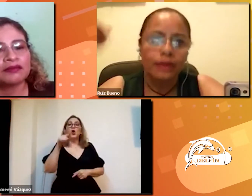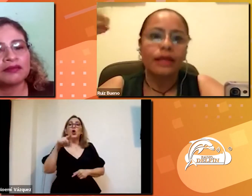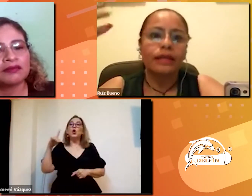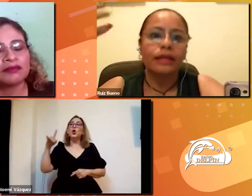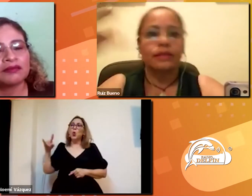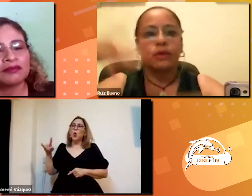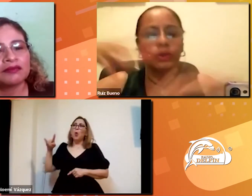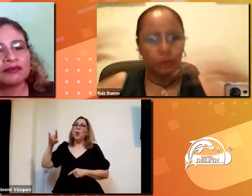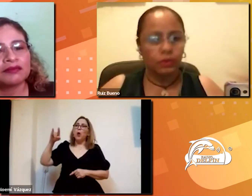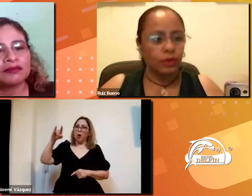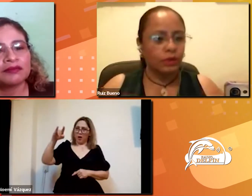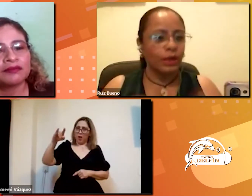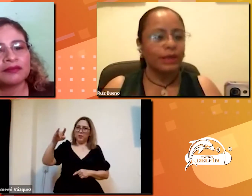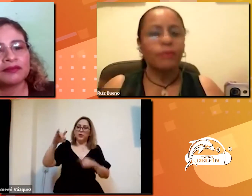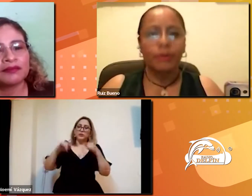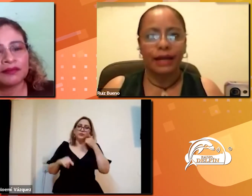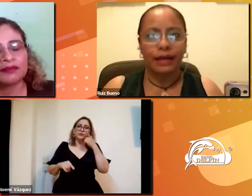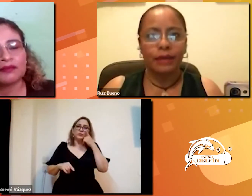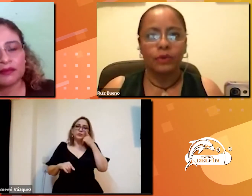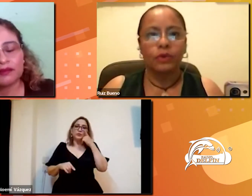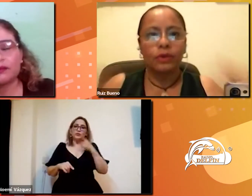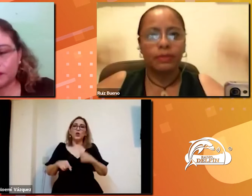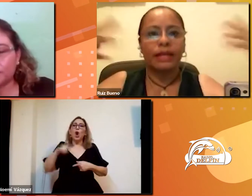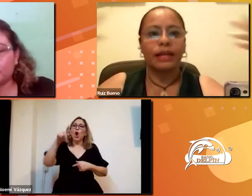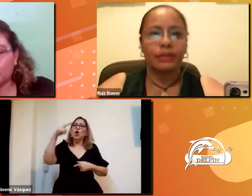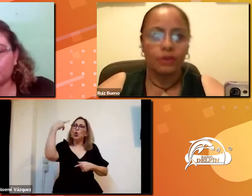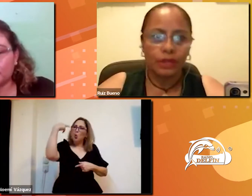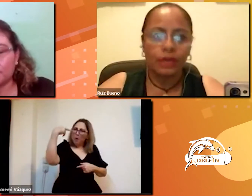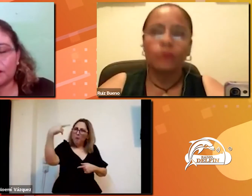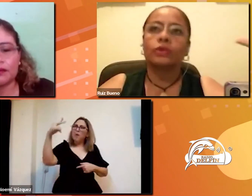ok, cuando alguien va a viajar en avión,